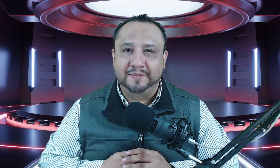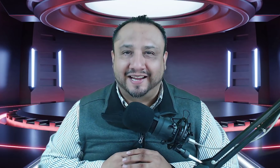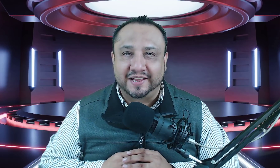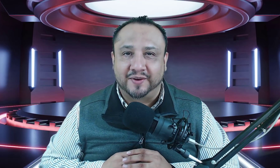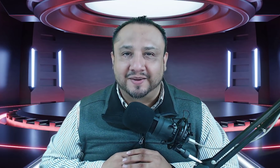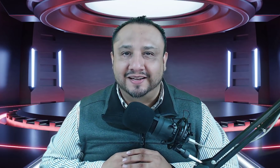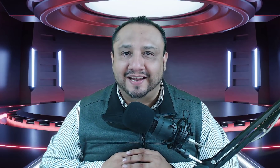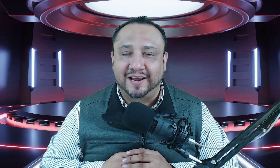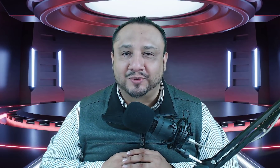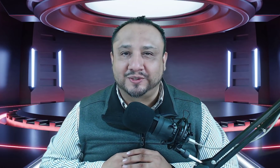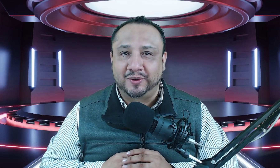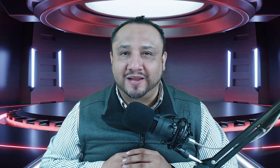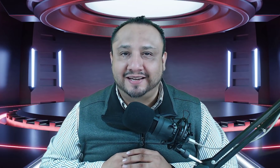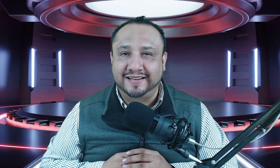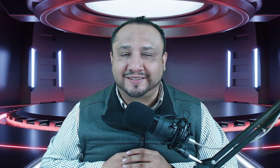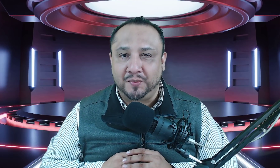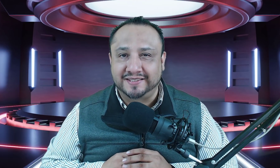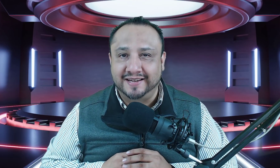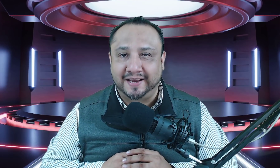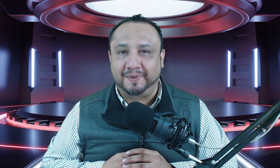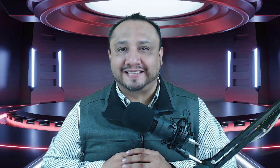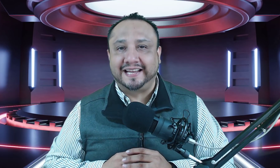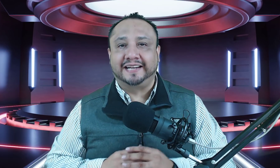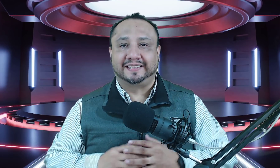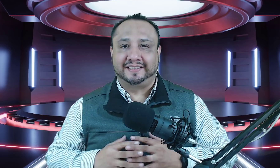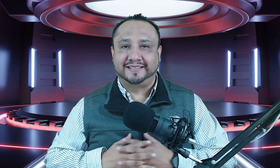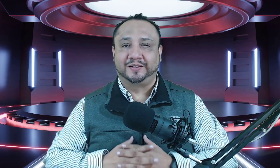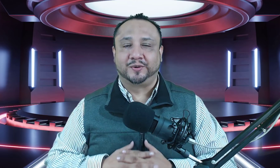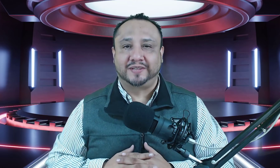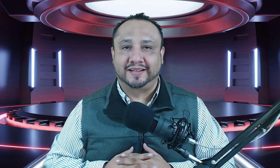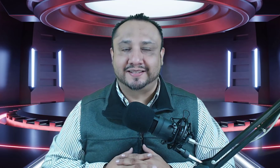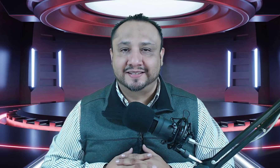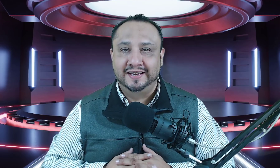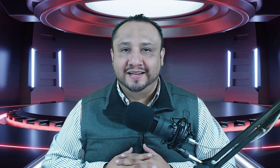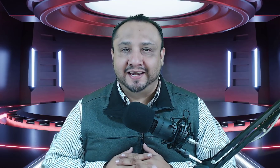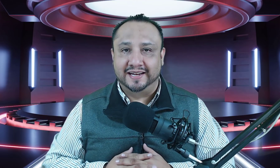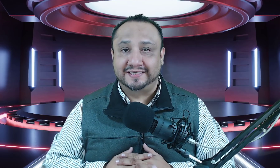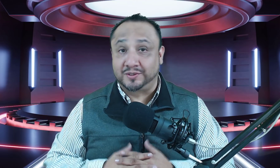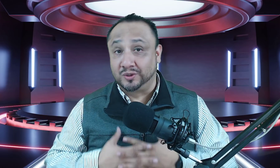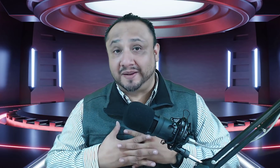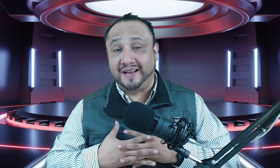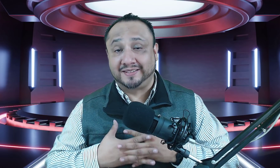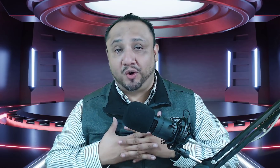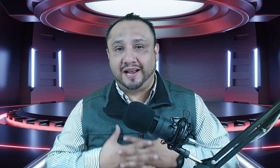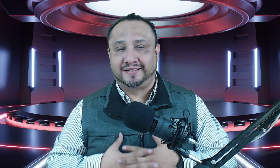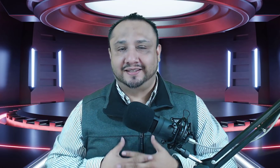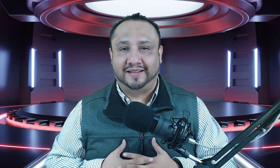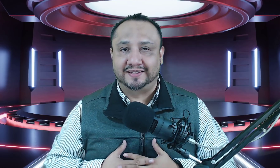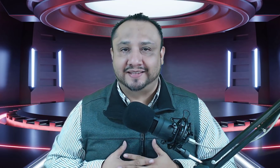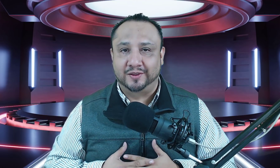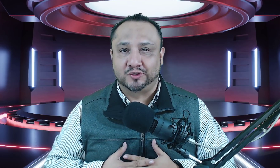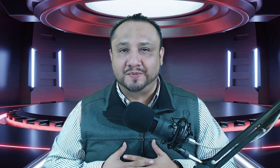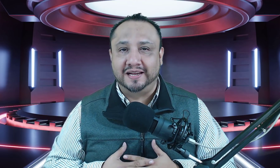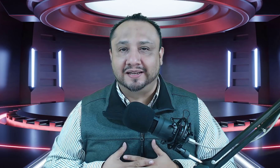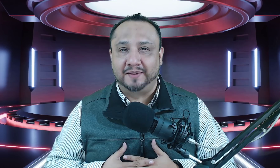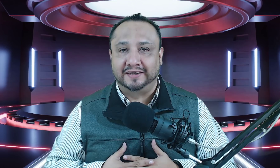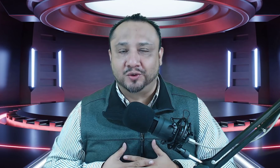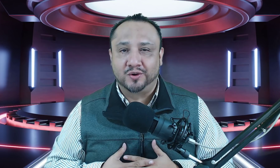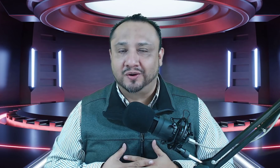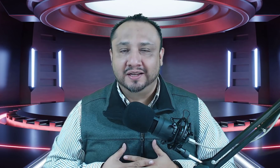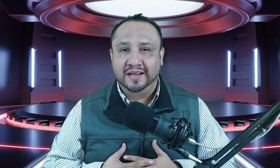mi querido familia qué gusto saludarles cómo están qué placer regresar con ustedes en estas últimas horas de este